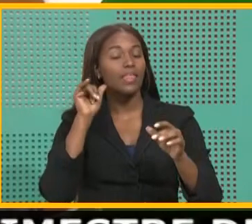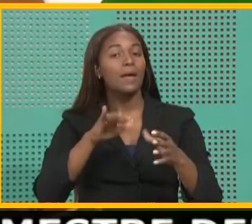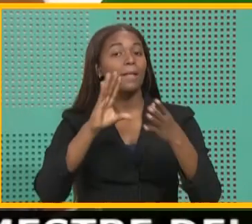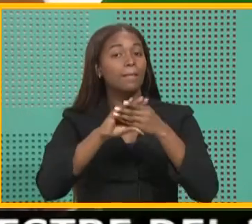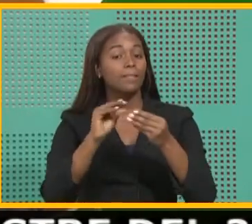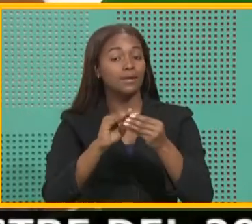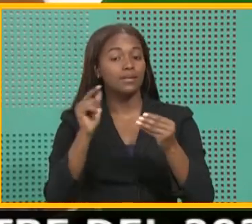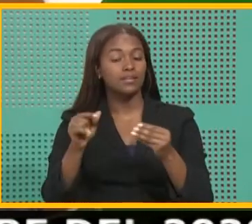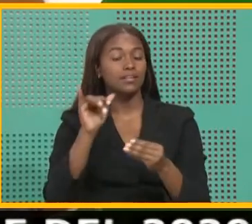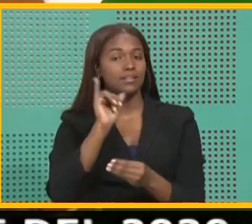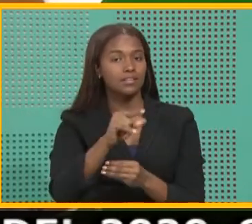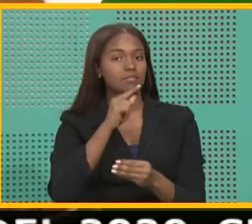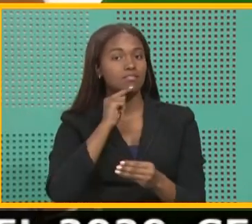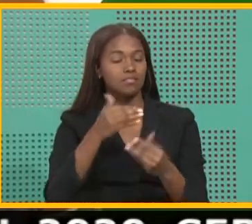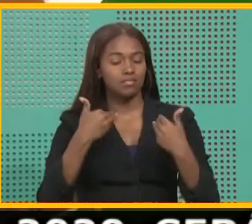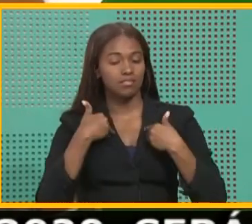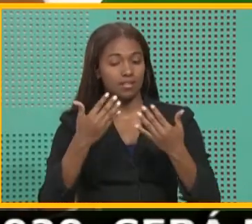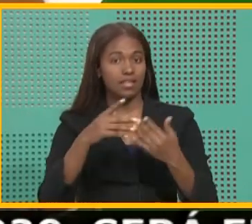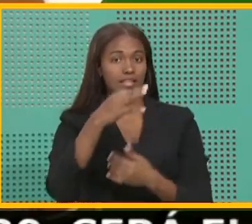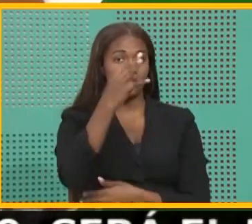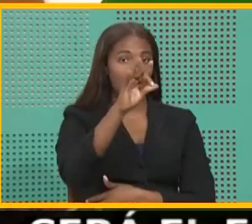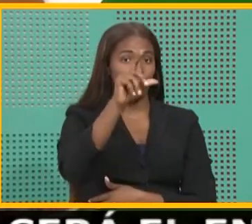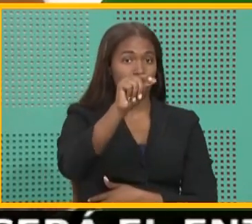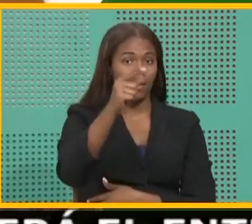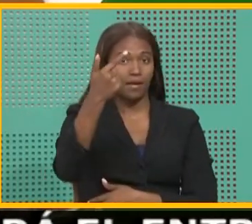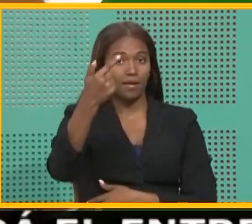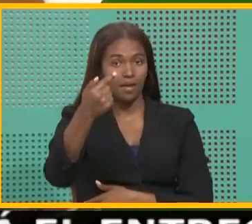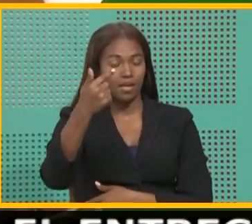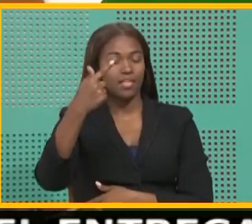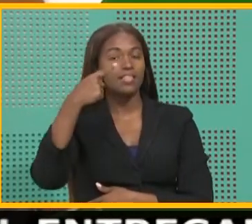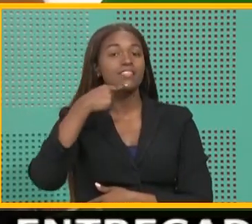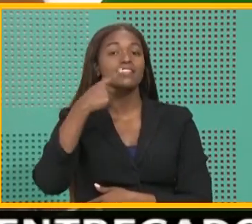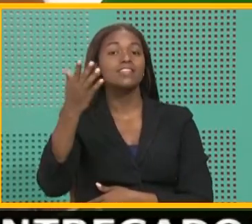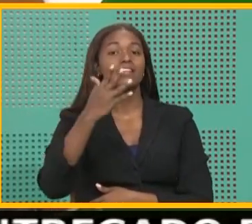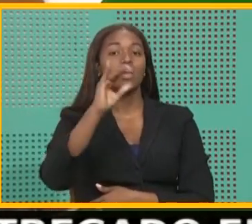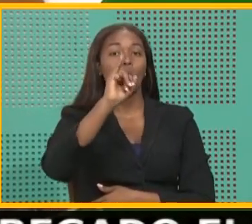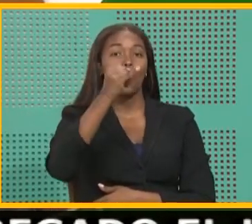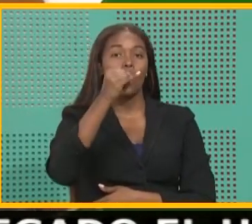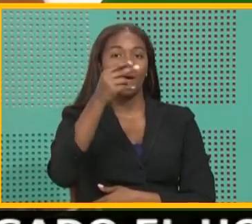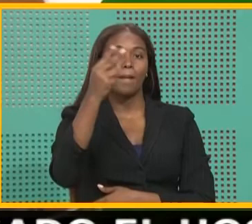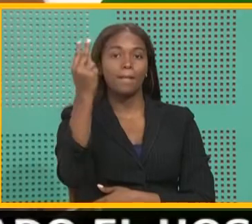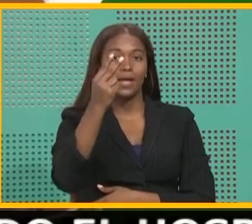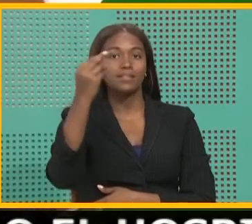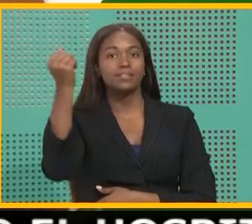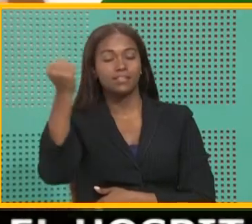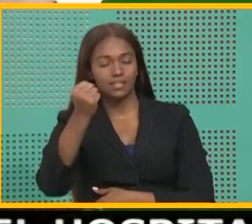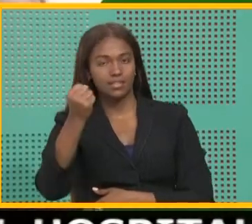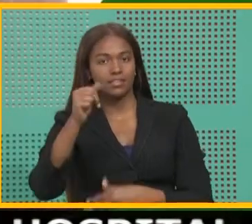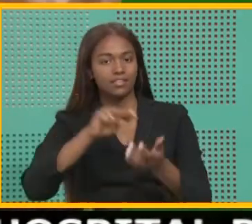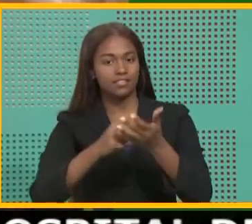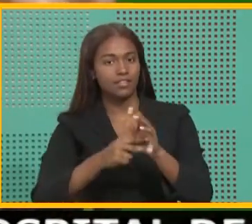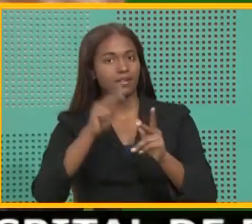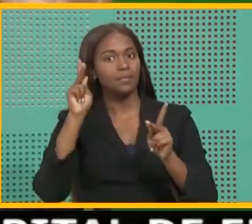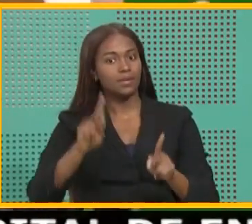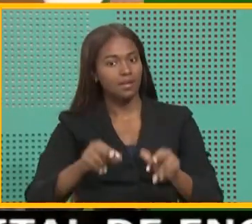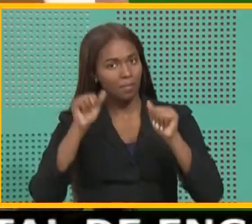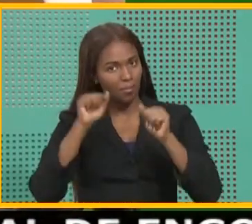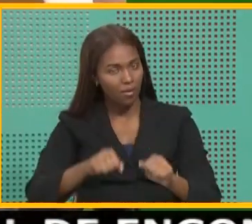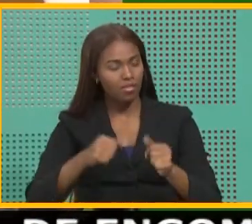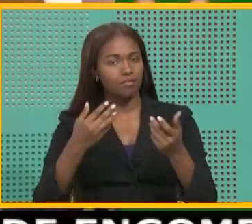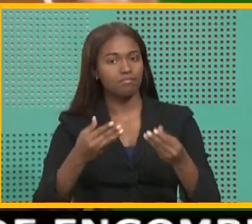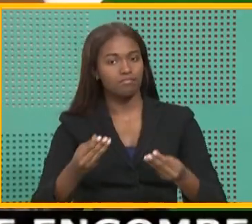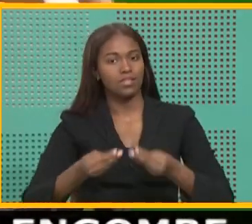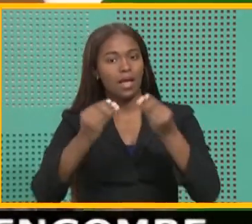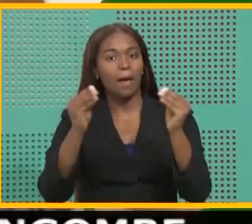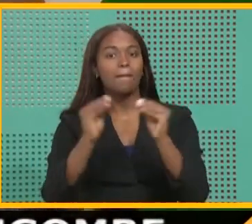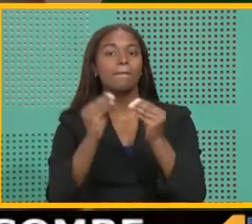puntualizar de que, o sea, aparte de que es 19, 20 y 21, decir que es jueves, viernes y sábado. Que la gente retiene